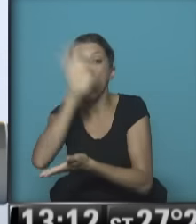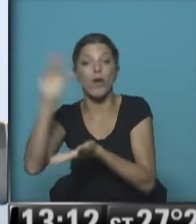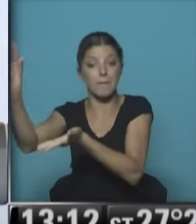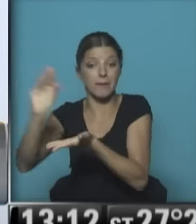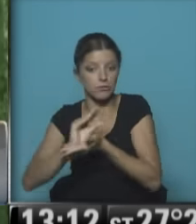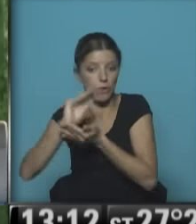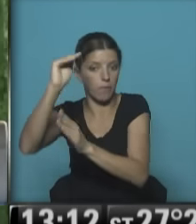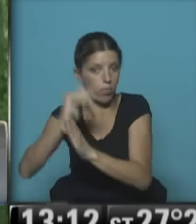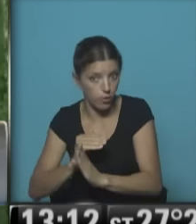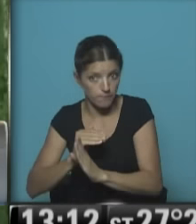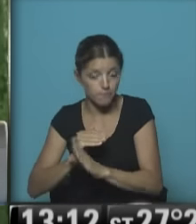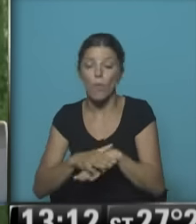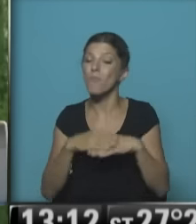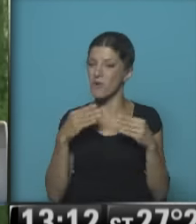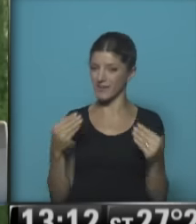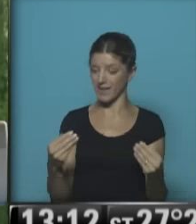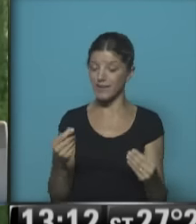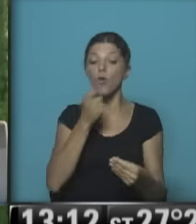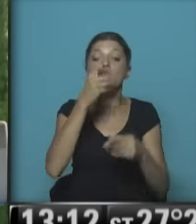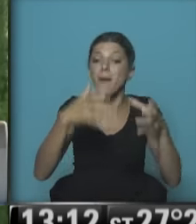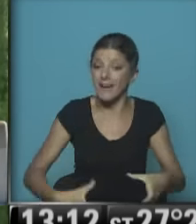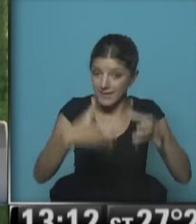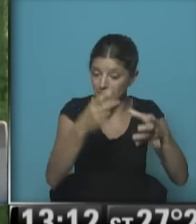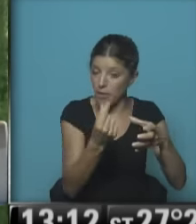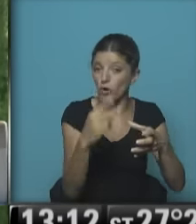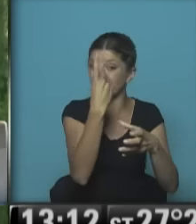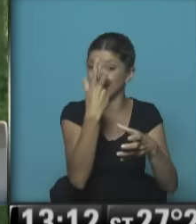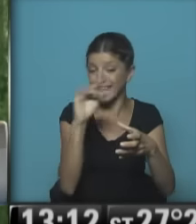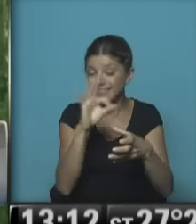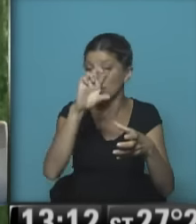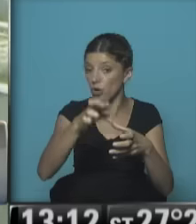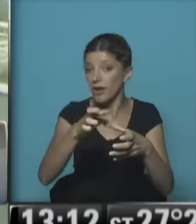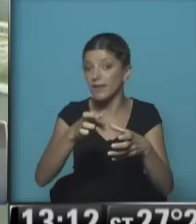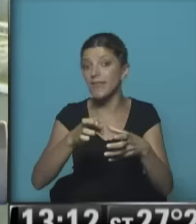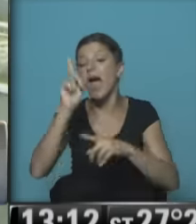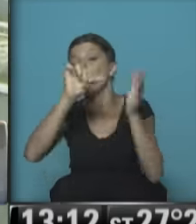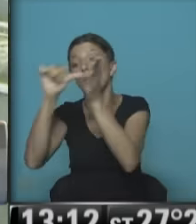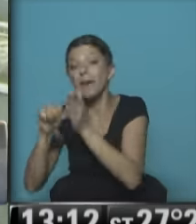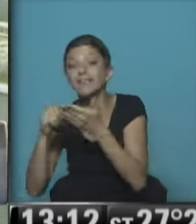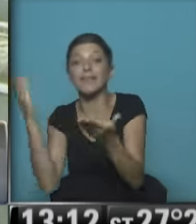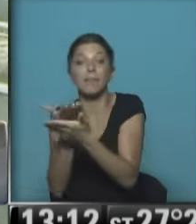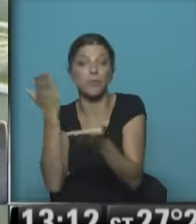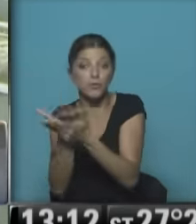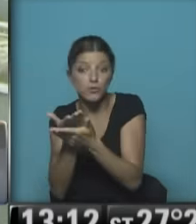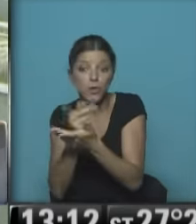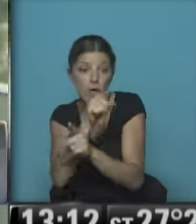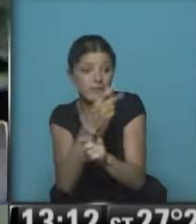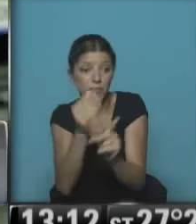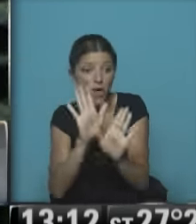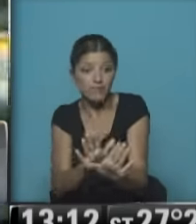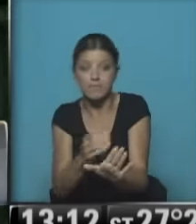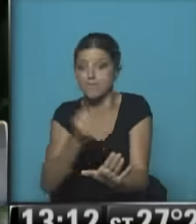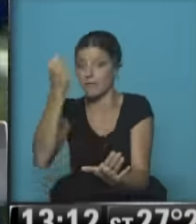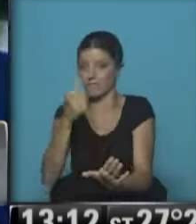inversiones. Y es que a 30 dólares la producción de varias regiones dejan de ser rentables.